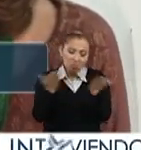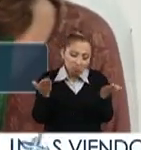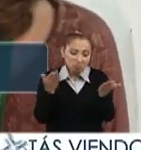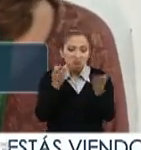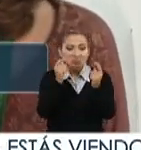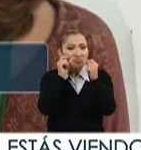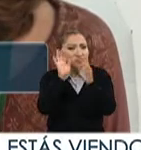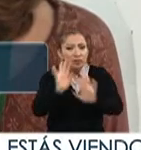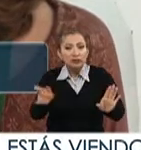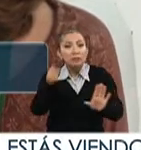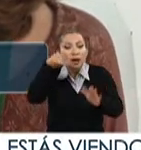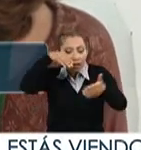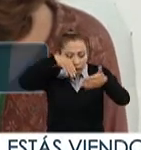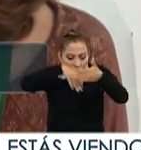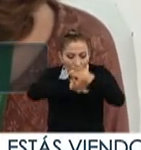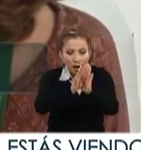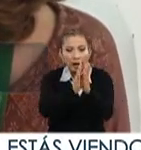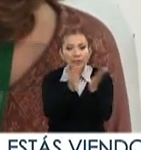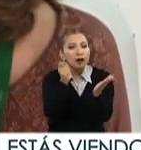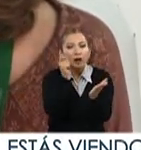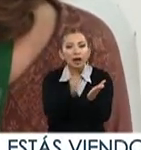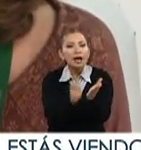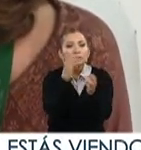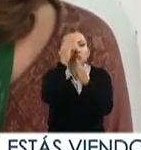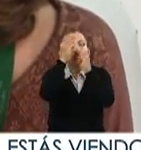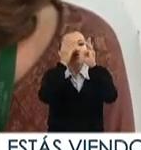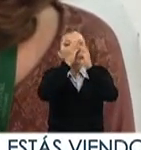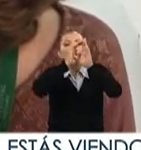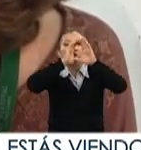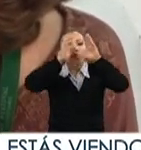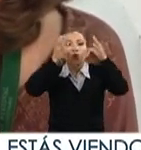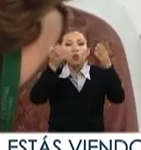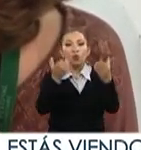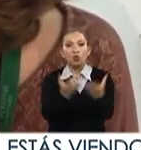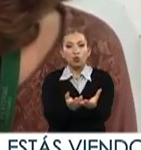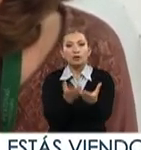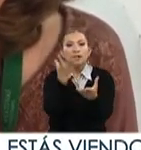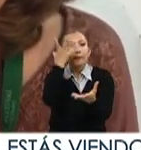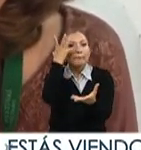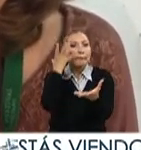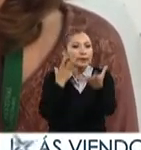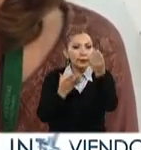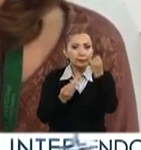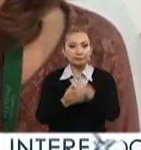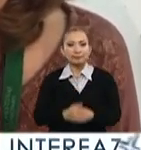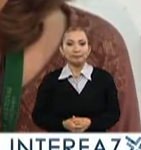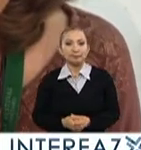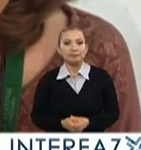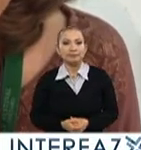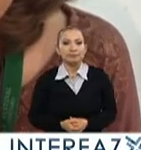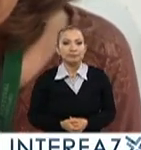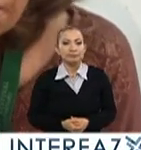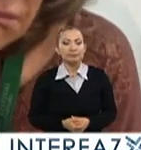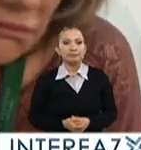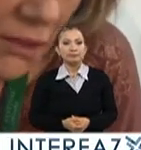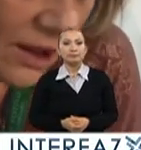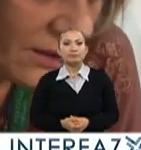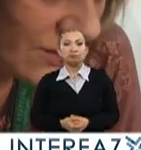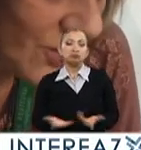no, pero meterse en un libro es meterse en un mundo, es aprender, ¿no?